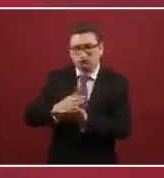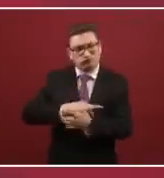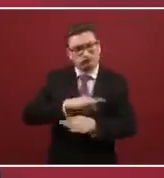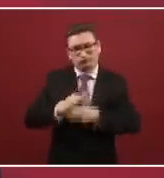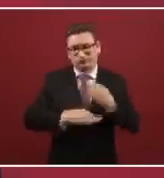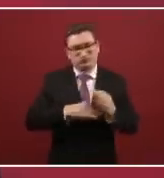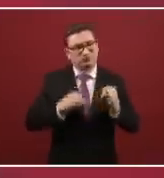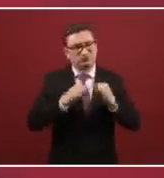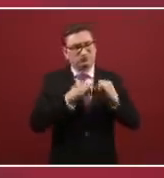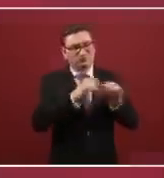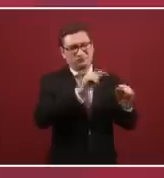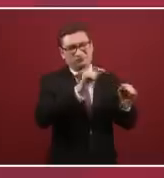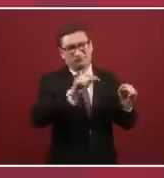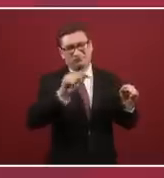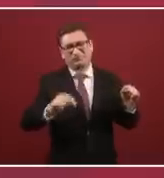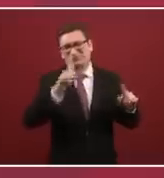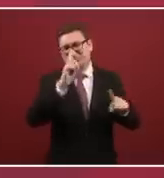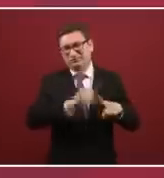desde aquí,